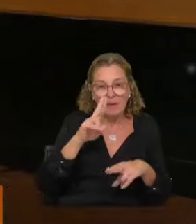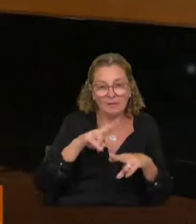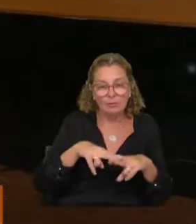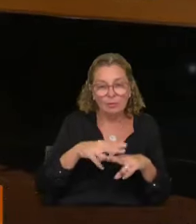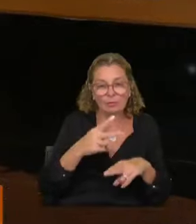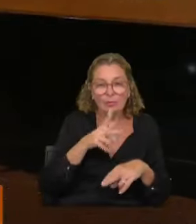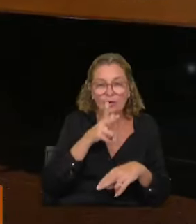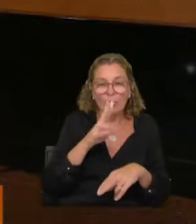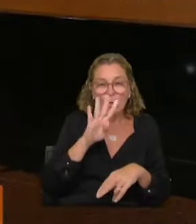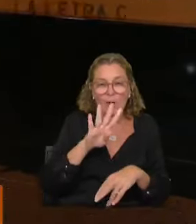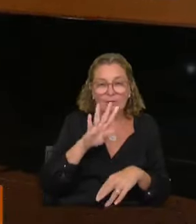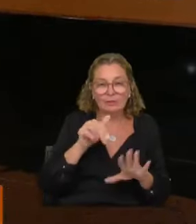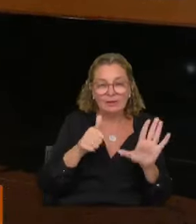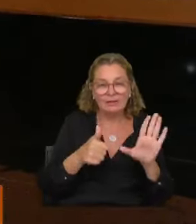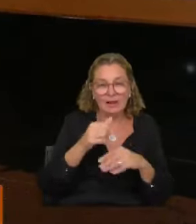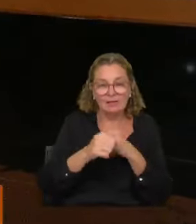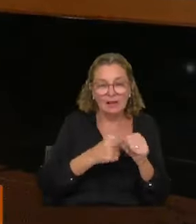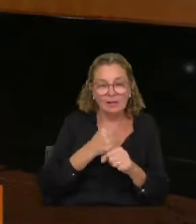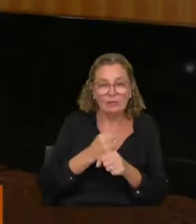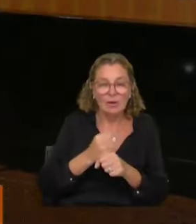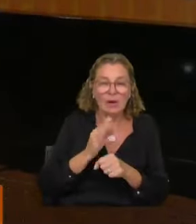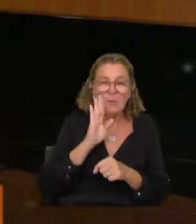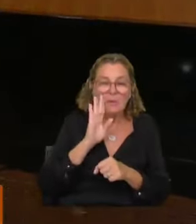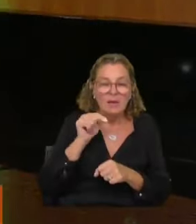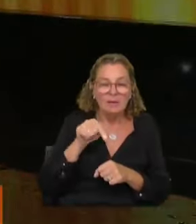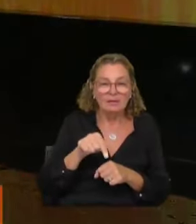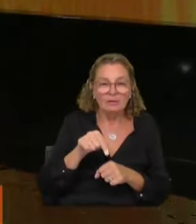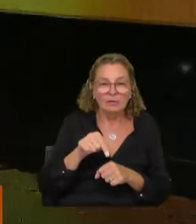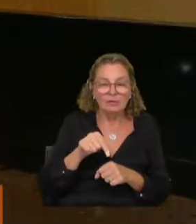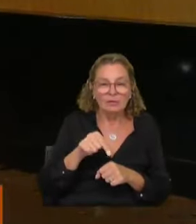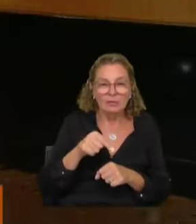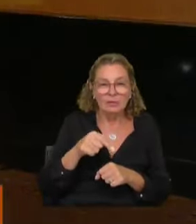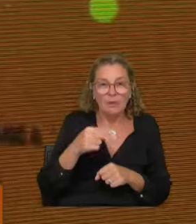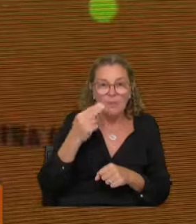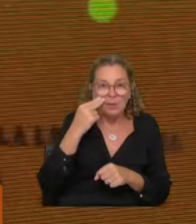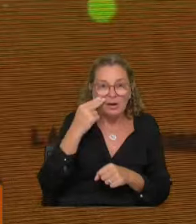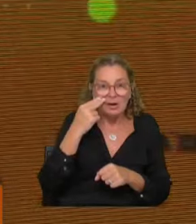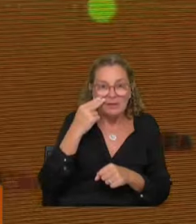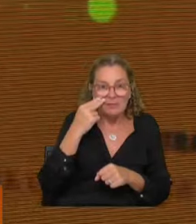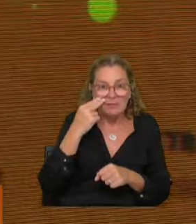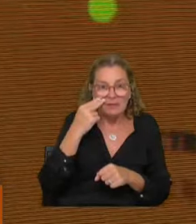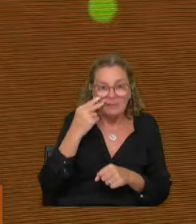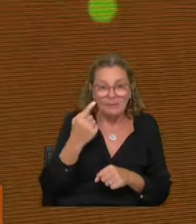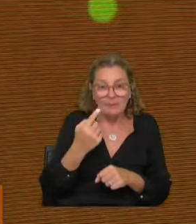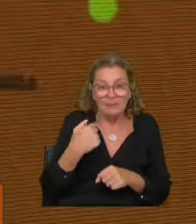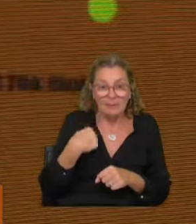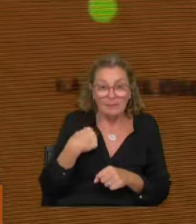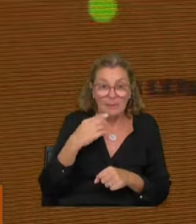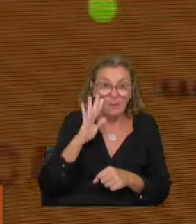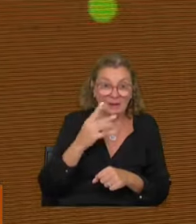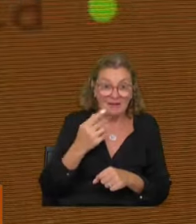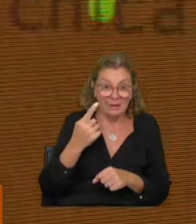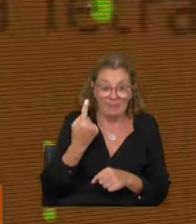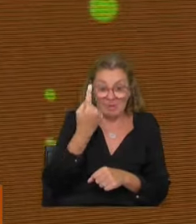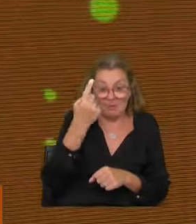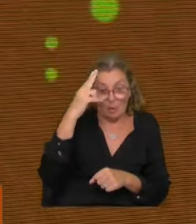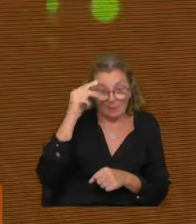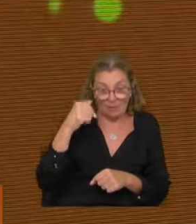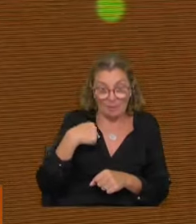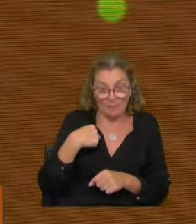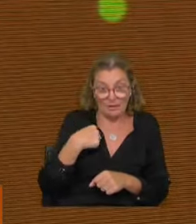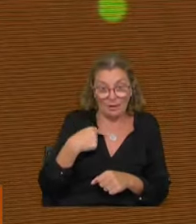6 años y dejó a la mamá de estos niños herida de gravedad y me parece primero mi opinión que hay una cuestión